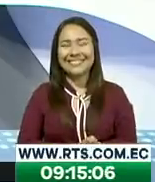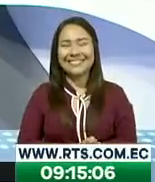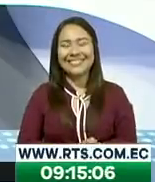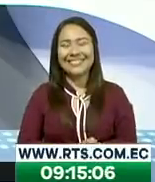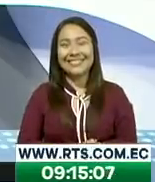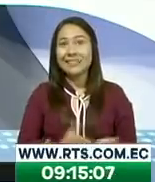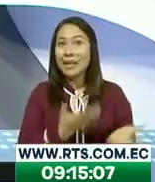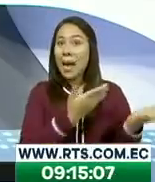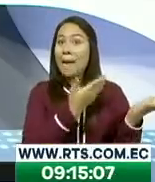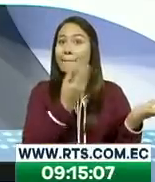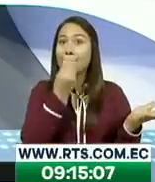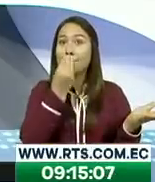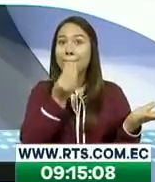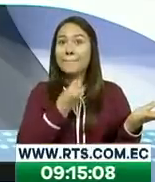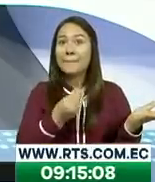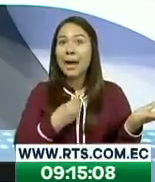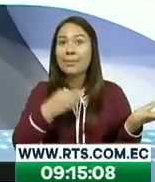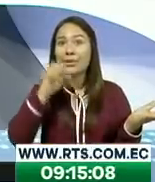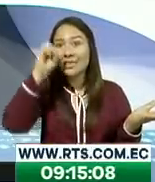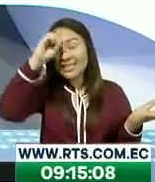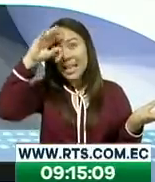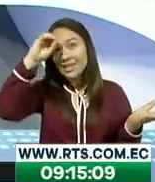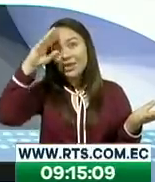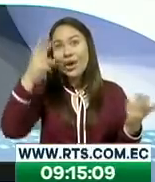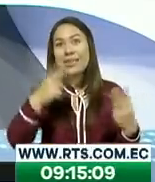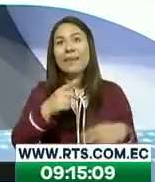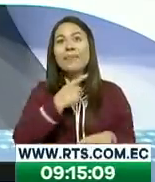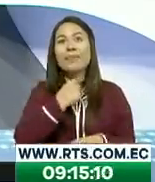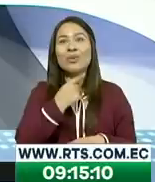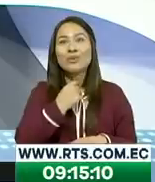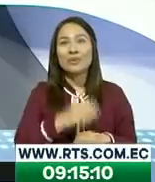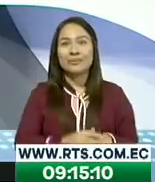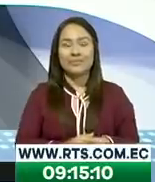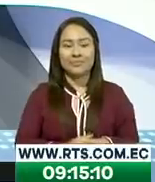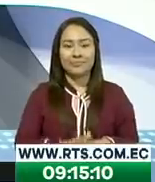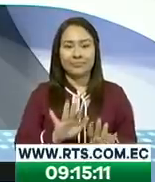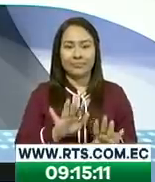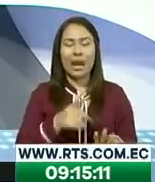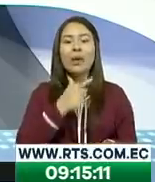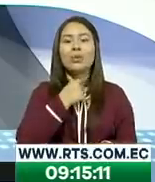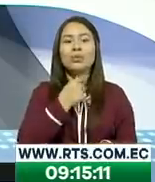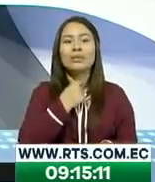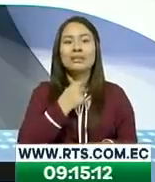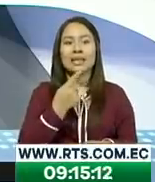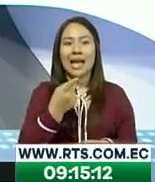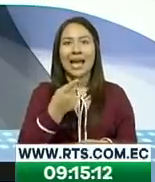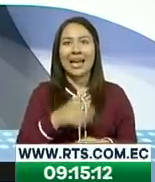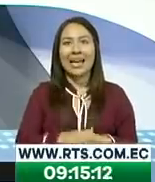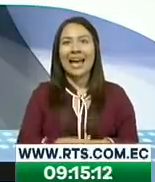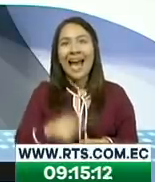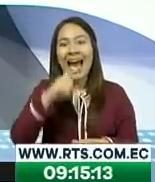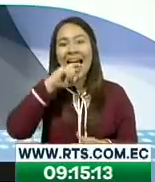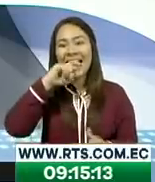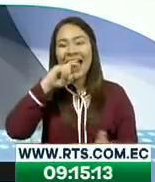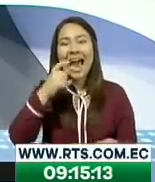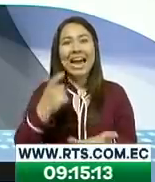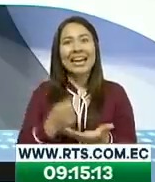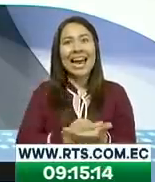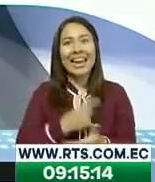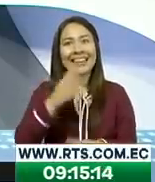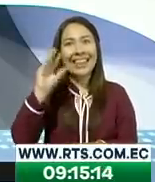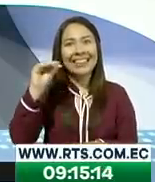Ah, ese pavito, vea. A mí me gusta la... Oiga, a mí me gusta la carne negra nomás del pavo.